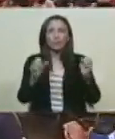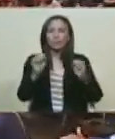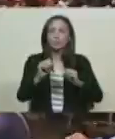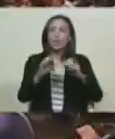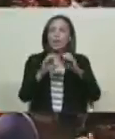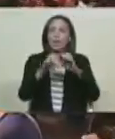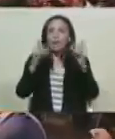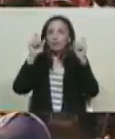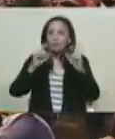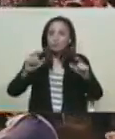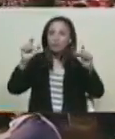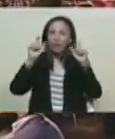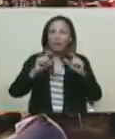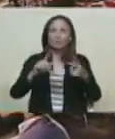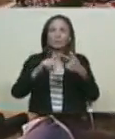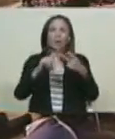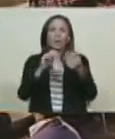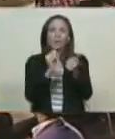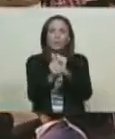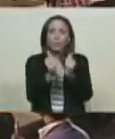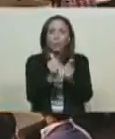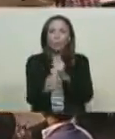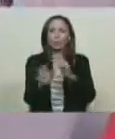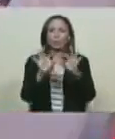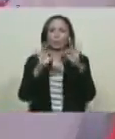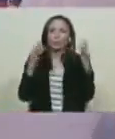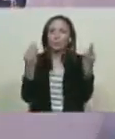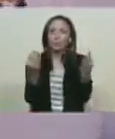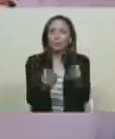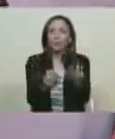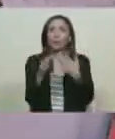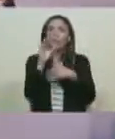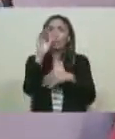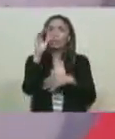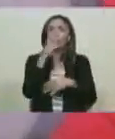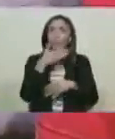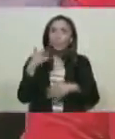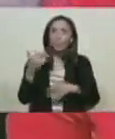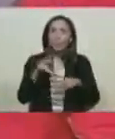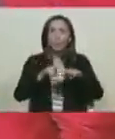educación, con su deporte, con su familia, con su futuro. Los